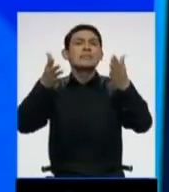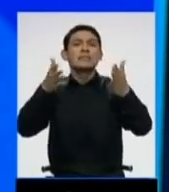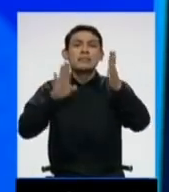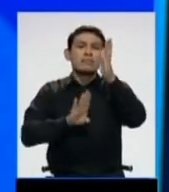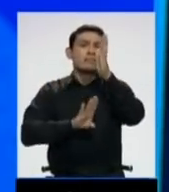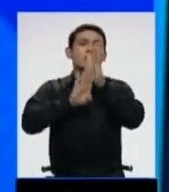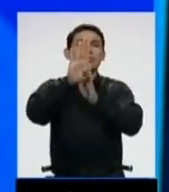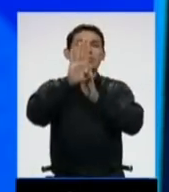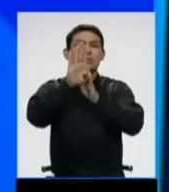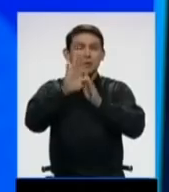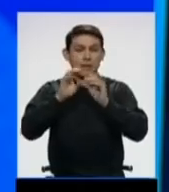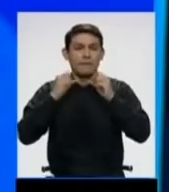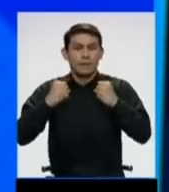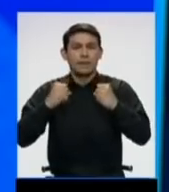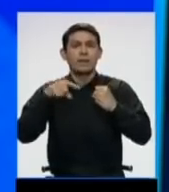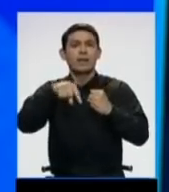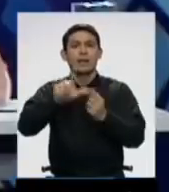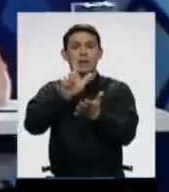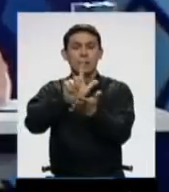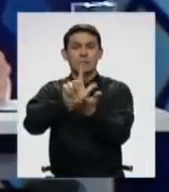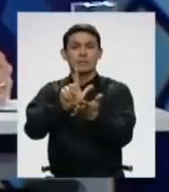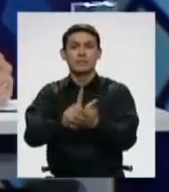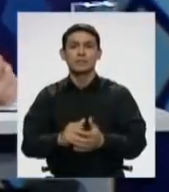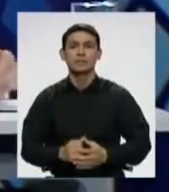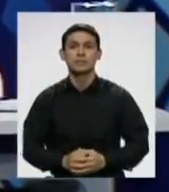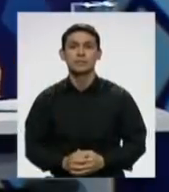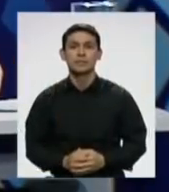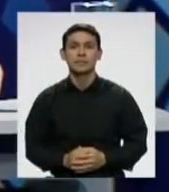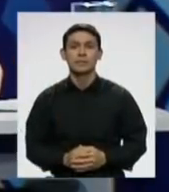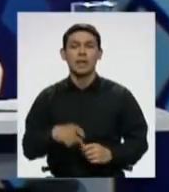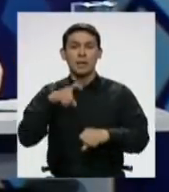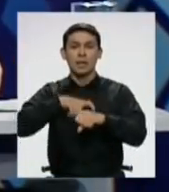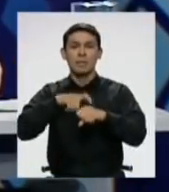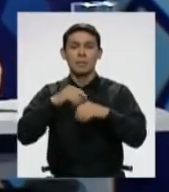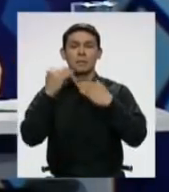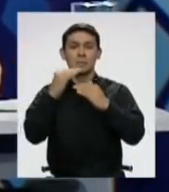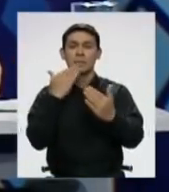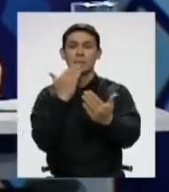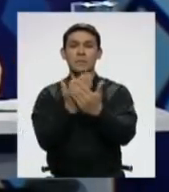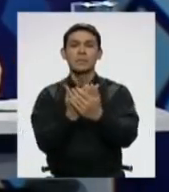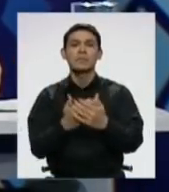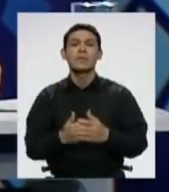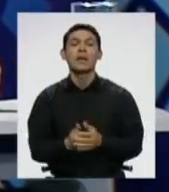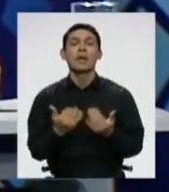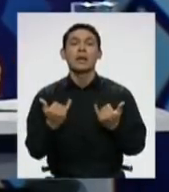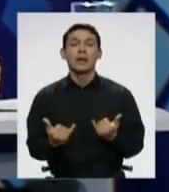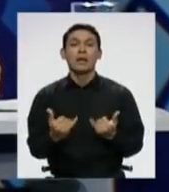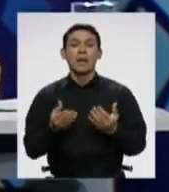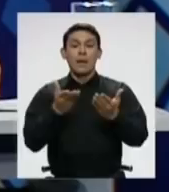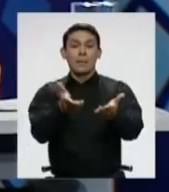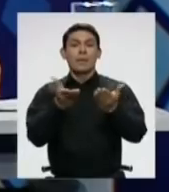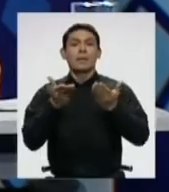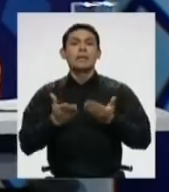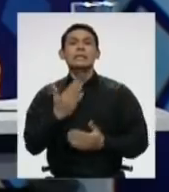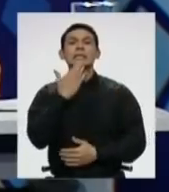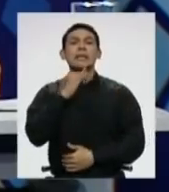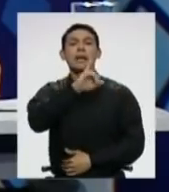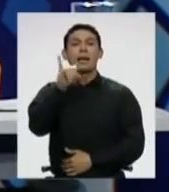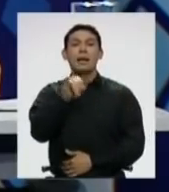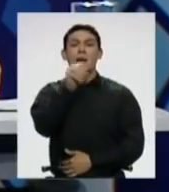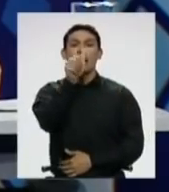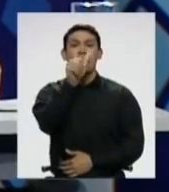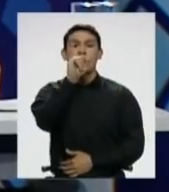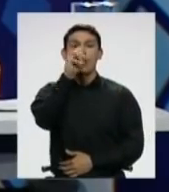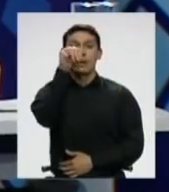sostenible es elemental para Lima. Tiempo cumplido, gracias señor Villacorta. Le damos entonces ahora la bienvenida a Jaime